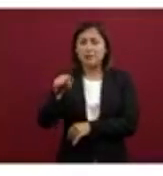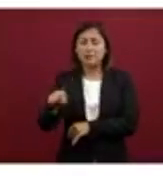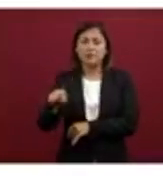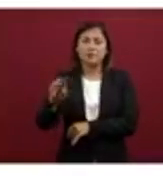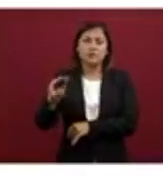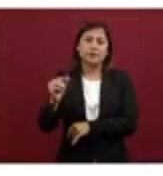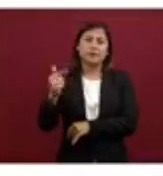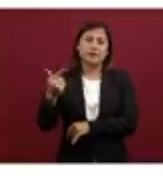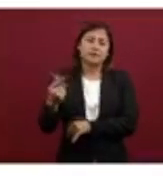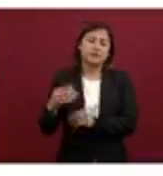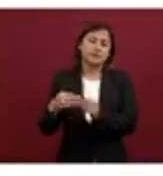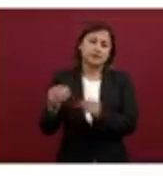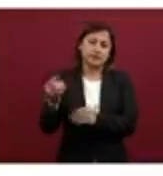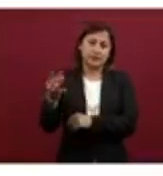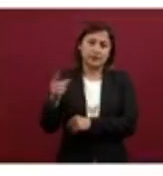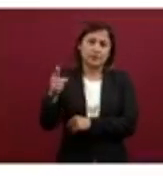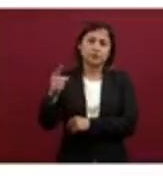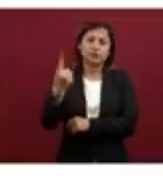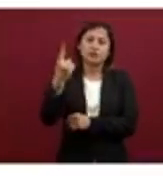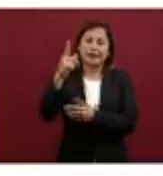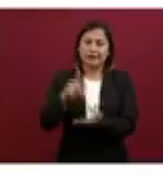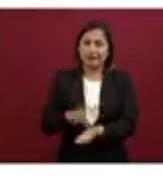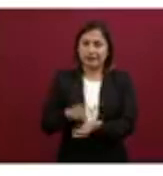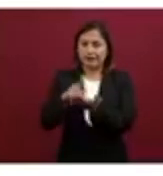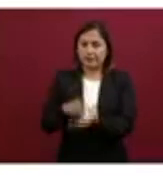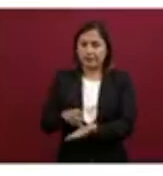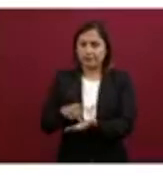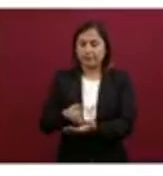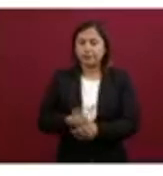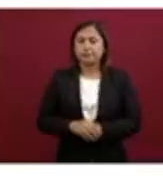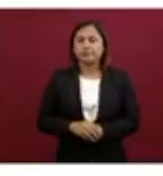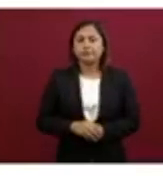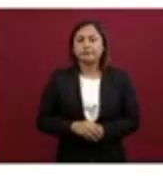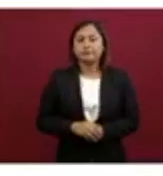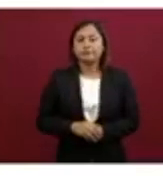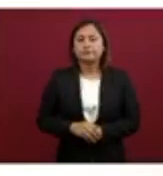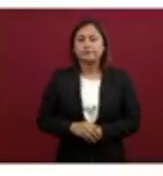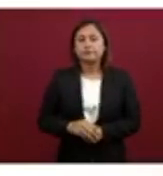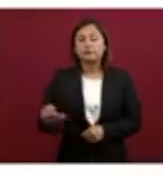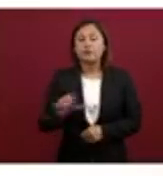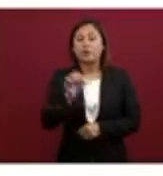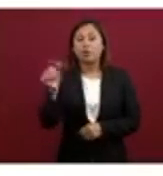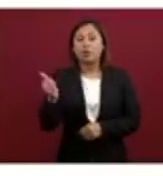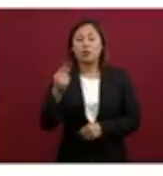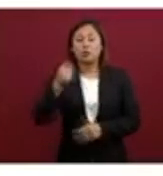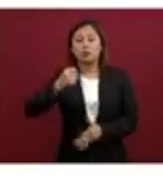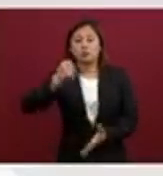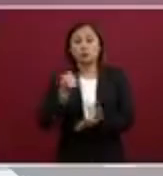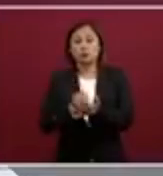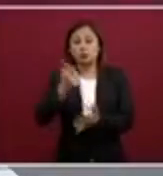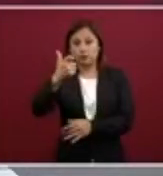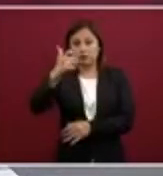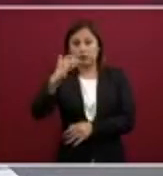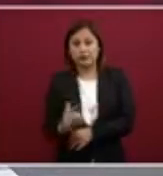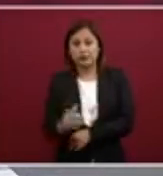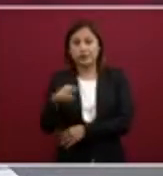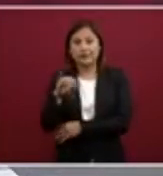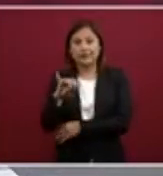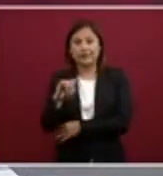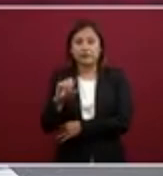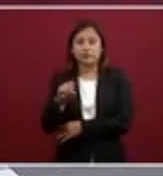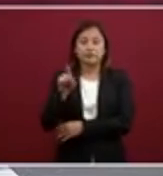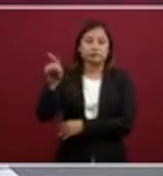9 pesos con 97 centavos por kilo. Y de los que están dando más económicos, Gas Express Nieto de Veracruz,